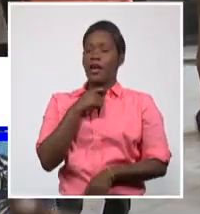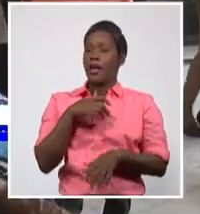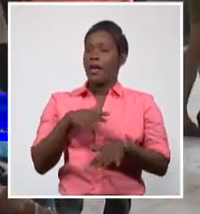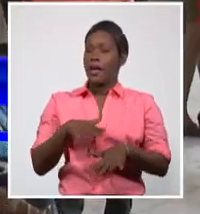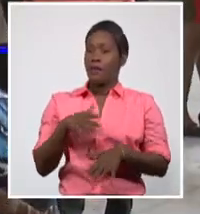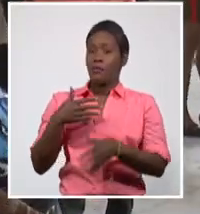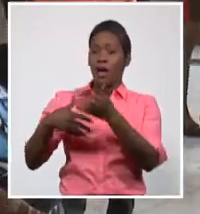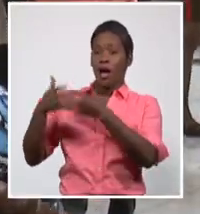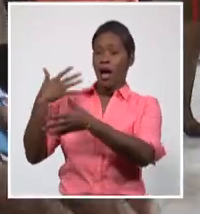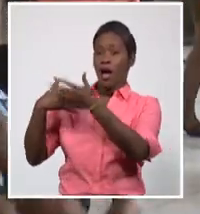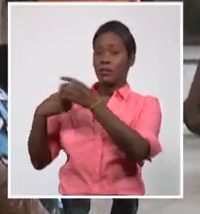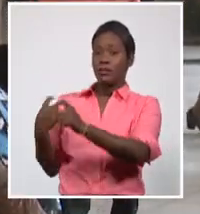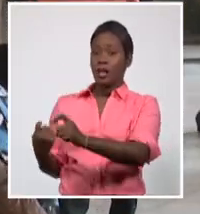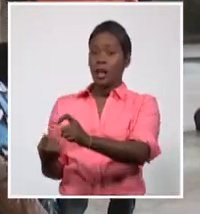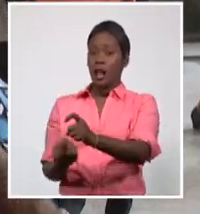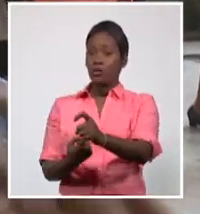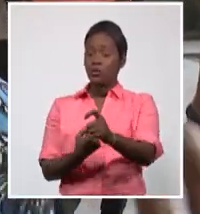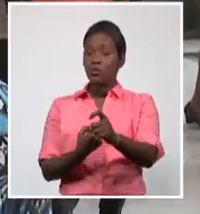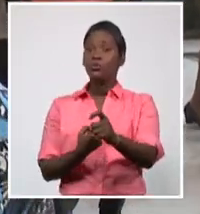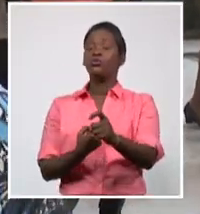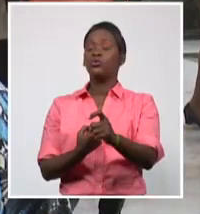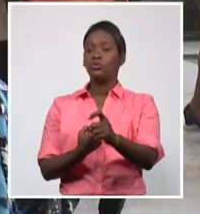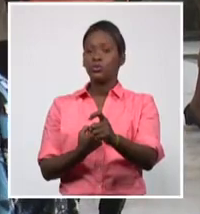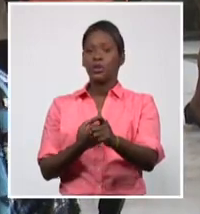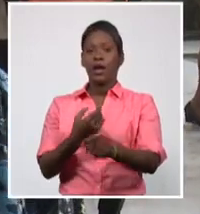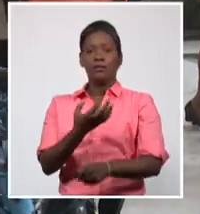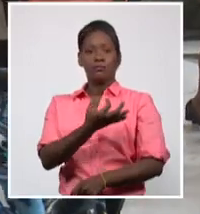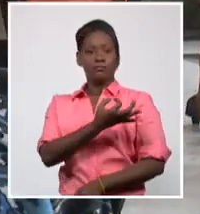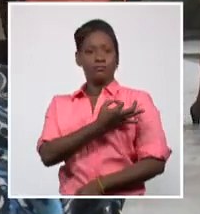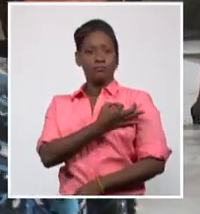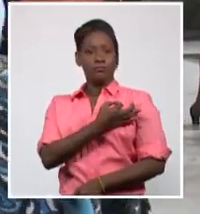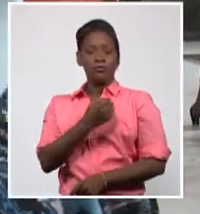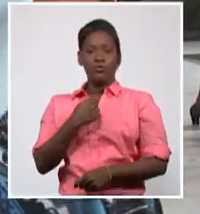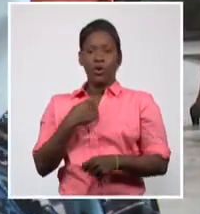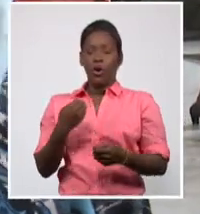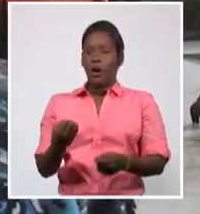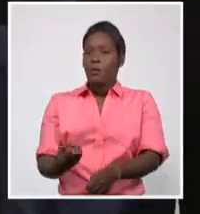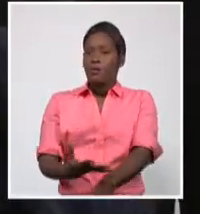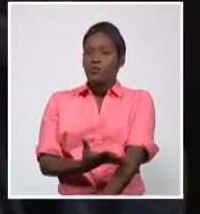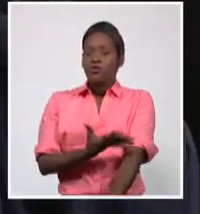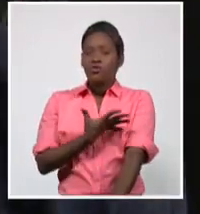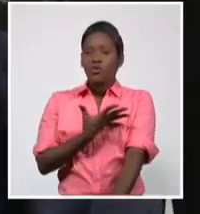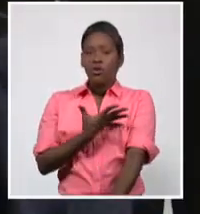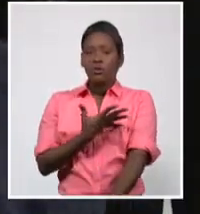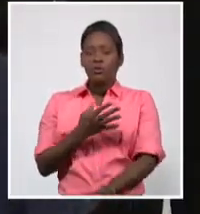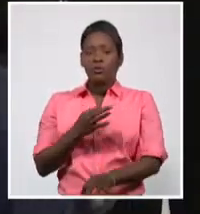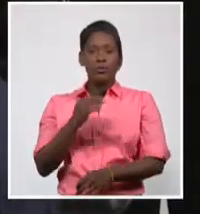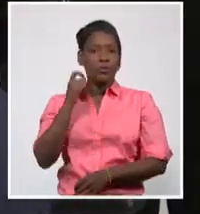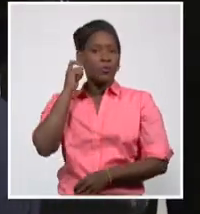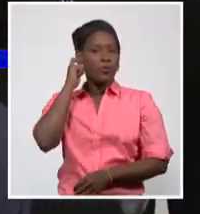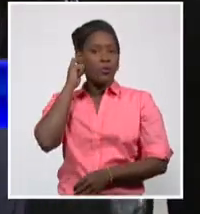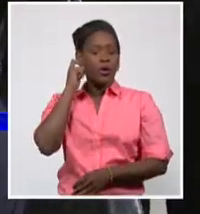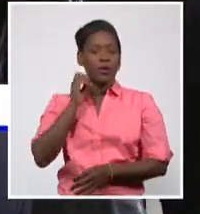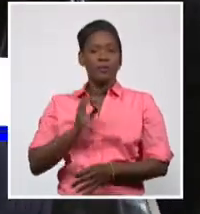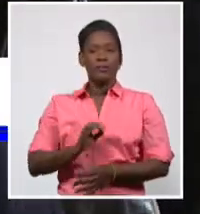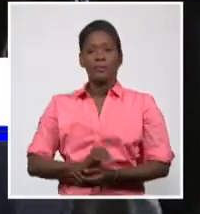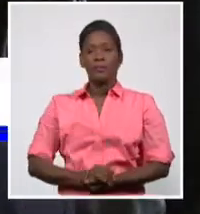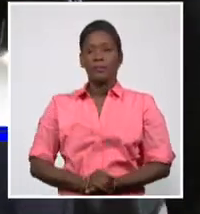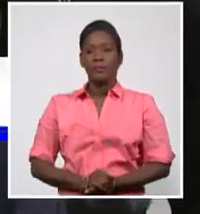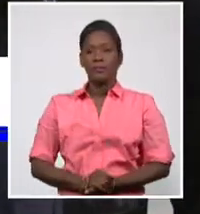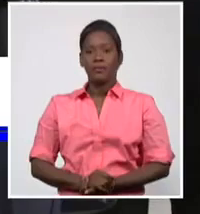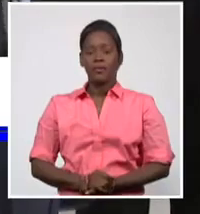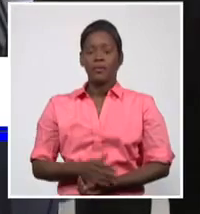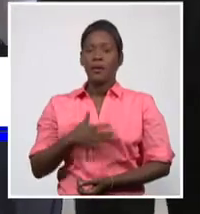dieron, tener aquí a Mariana en el pecho, lo más grande que podemos tener las mujeres cubanas. Que para mí la revolución